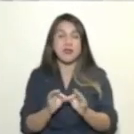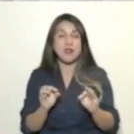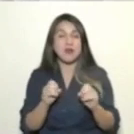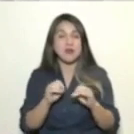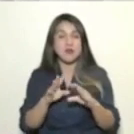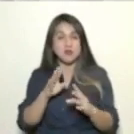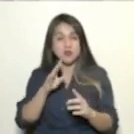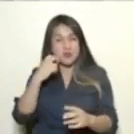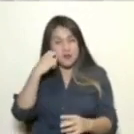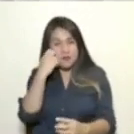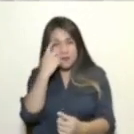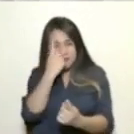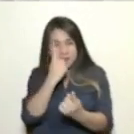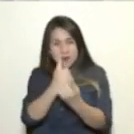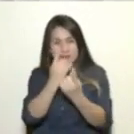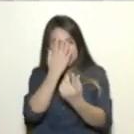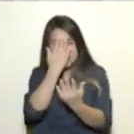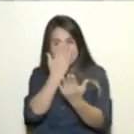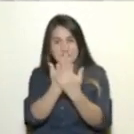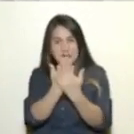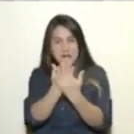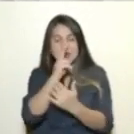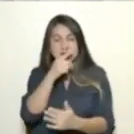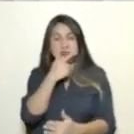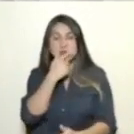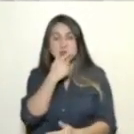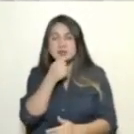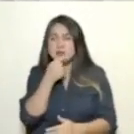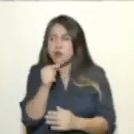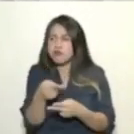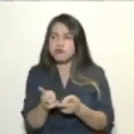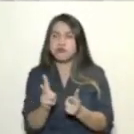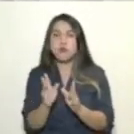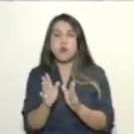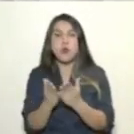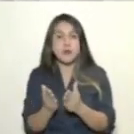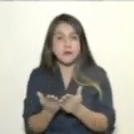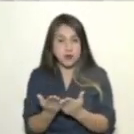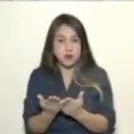me cabe la menor duda. Se publicó un libro